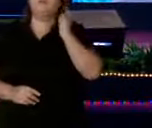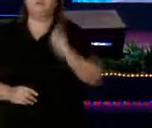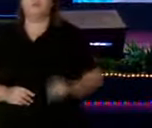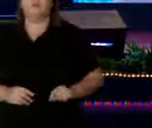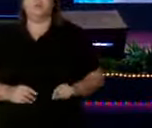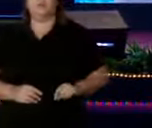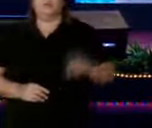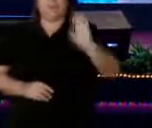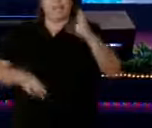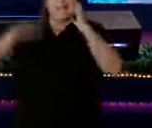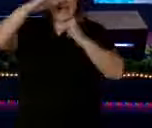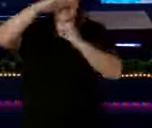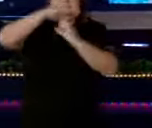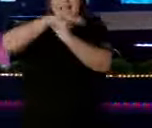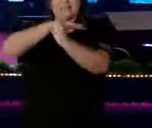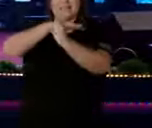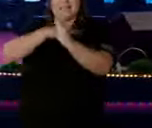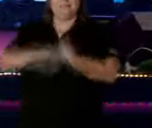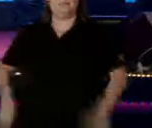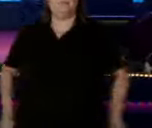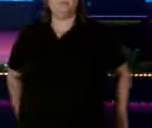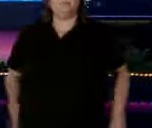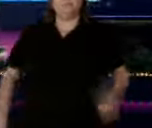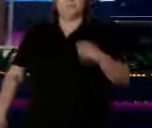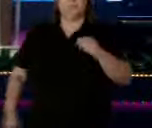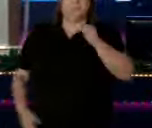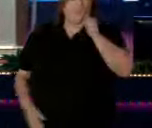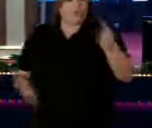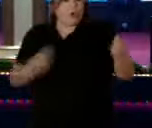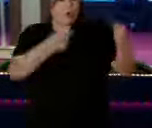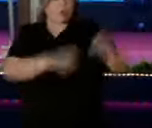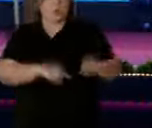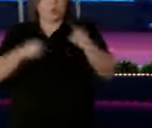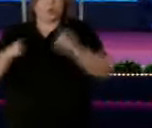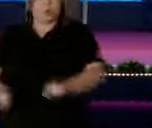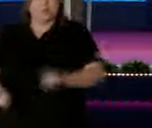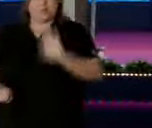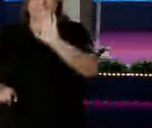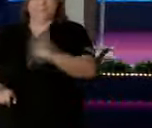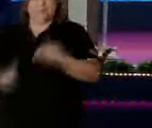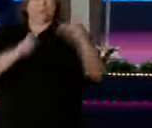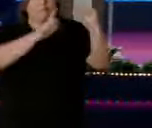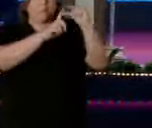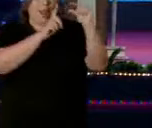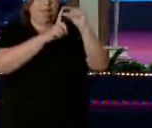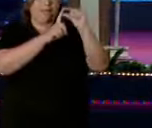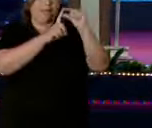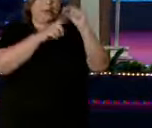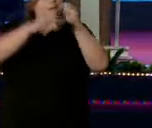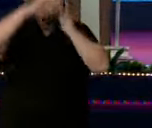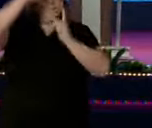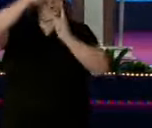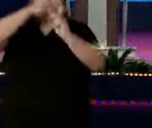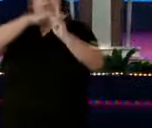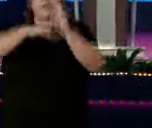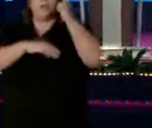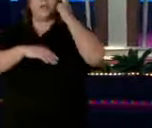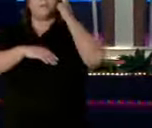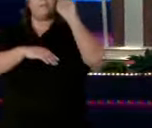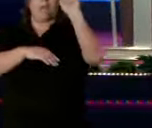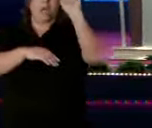dio Isaías. Eso no le estaba ocurriendo a él. Eso era profético para lo que venía. El primer día que